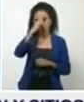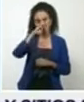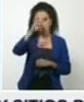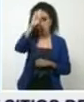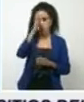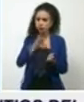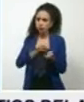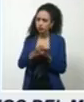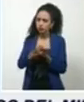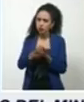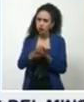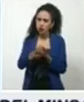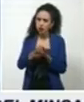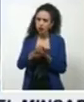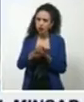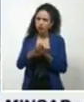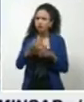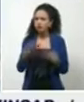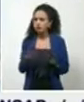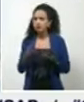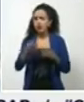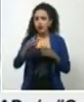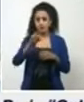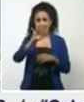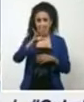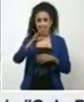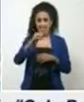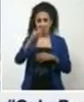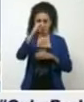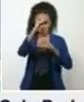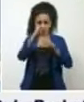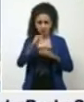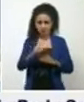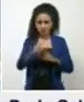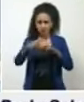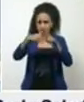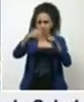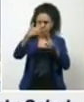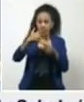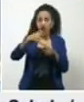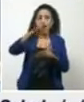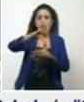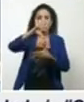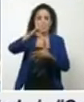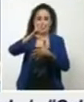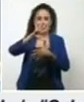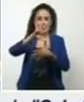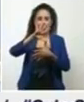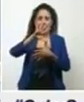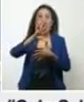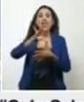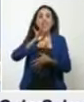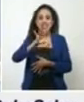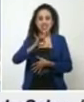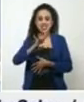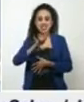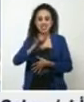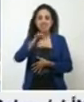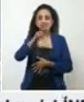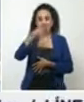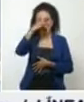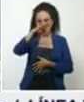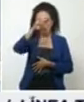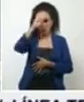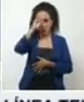en el lugar número 15 en la región de las Américas. La letalidad de la región de las Américas